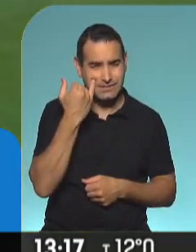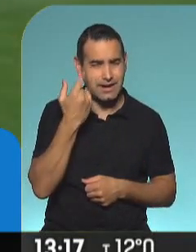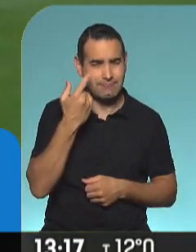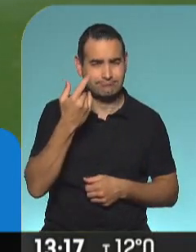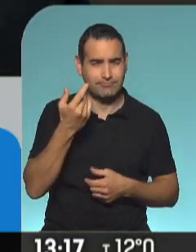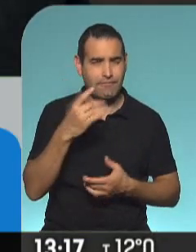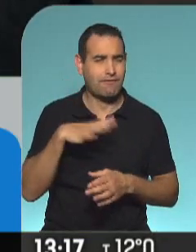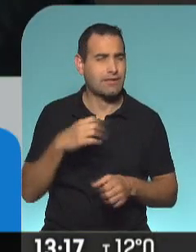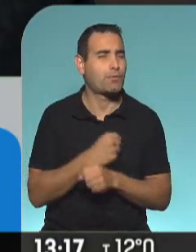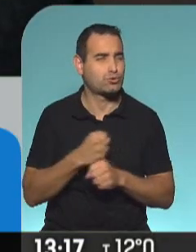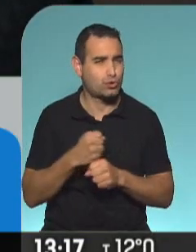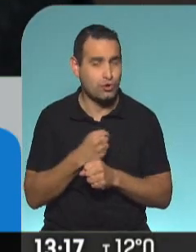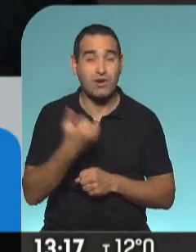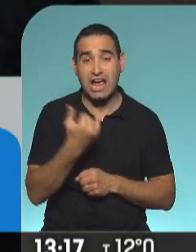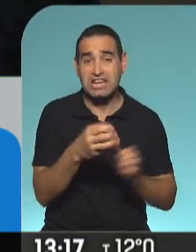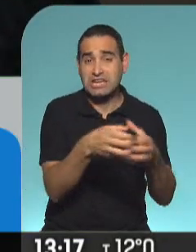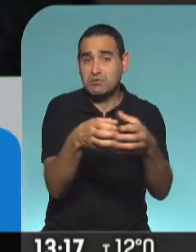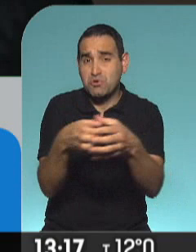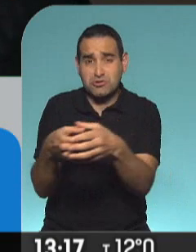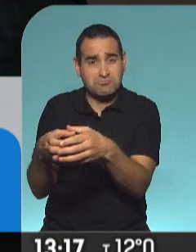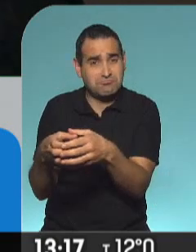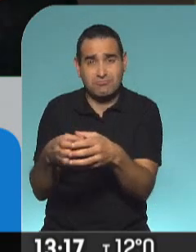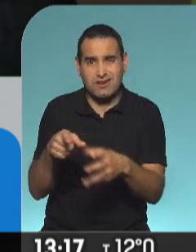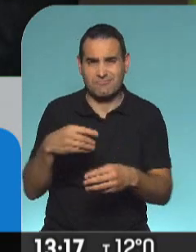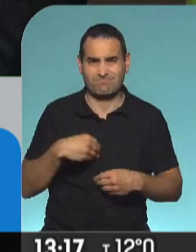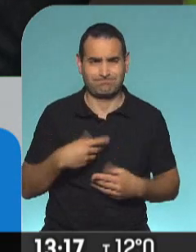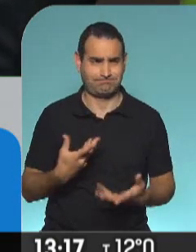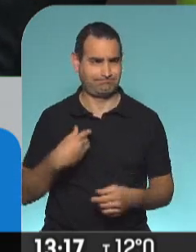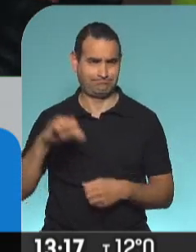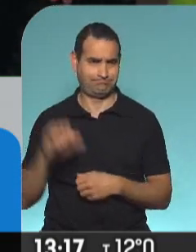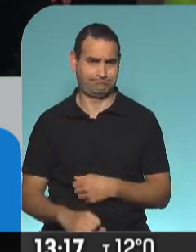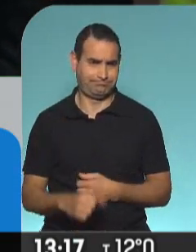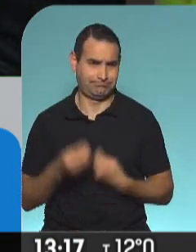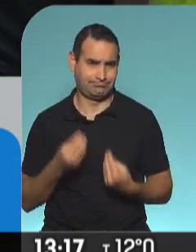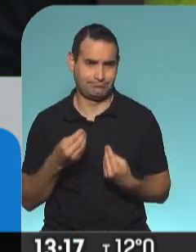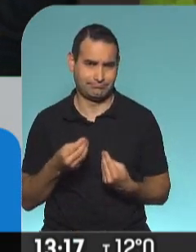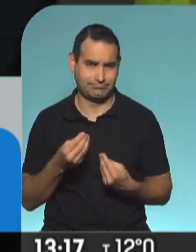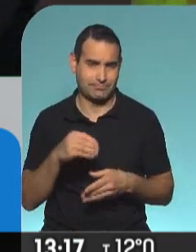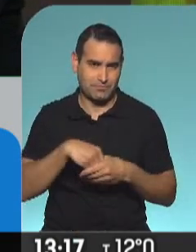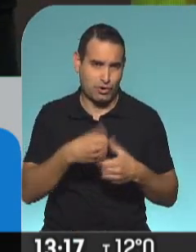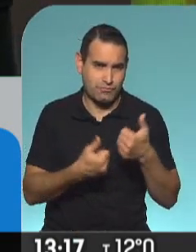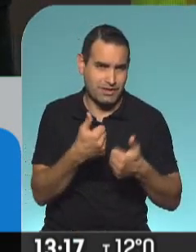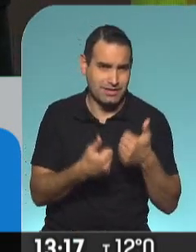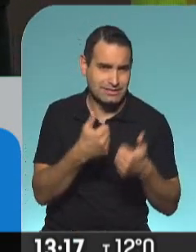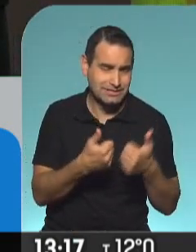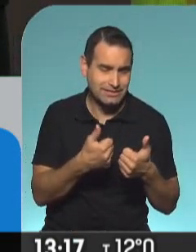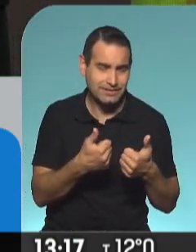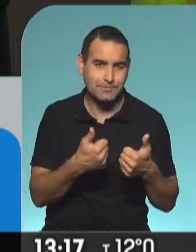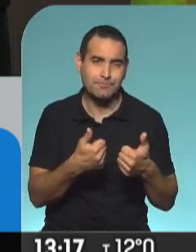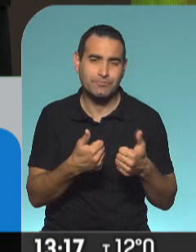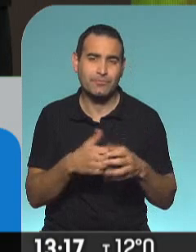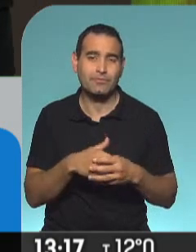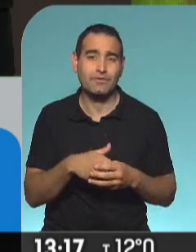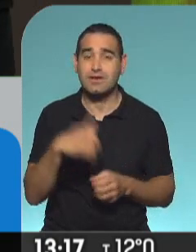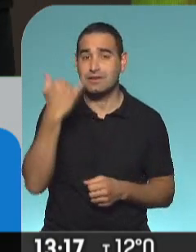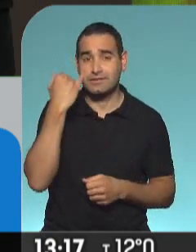está aprobado, porque hay muchos equipos que obviamente se sienten perjudicados sabiendo que hay una determinación